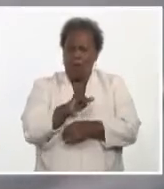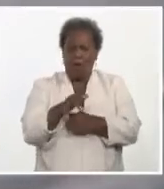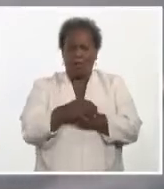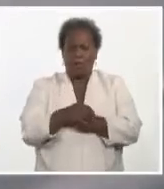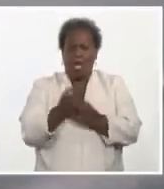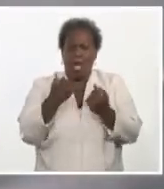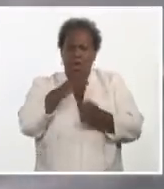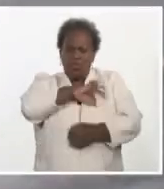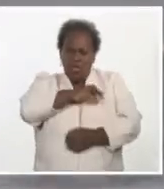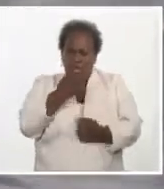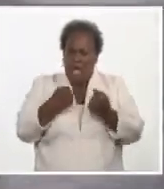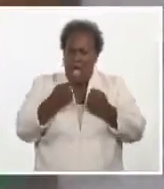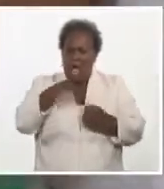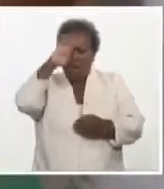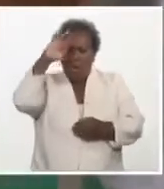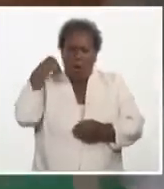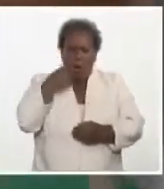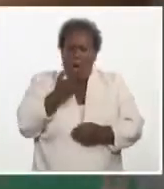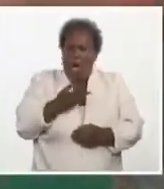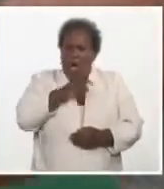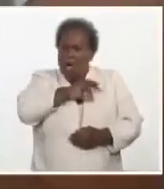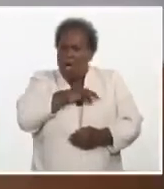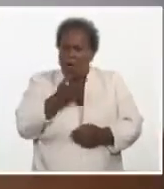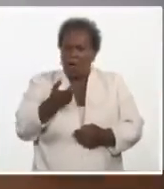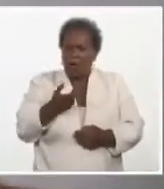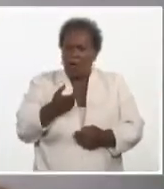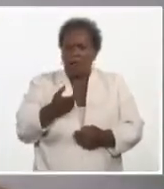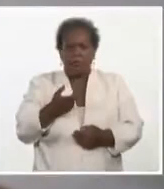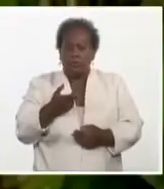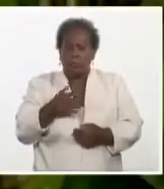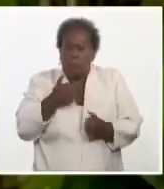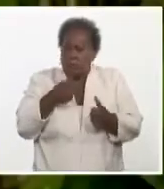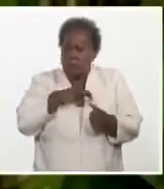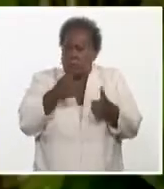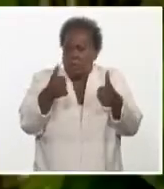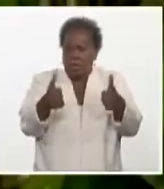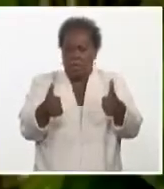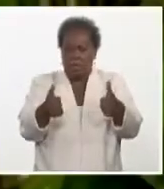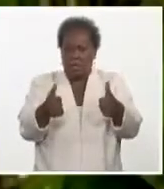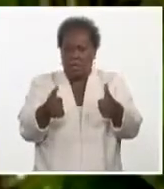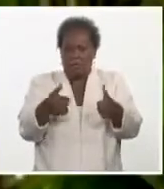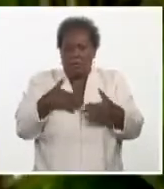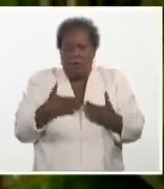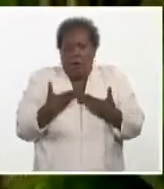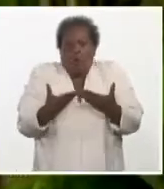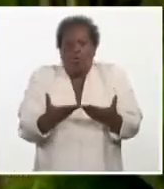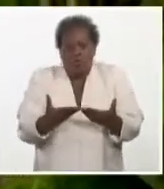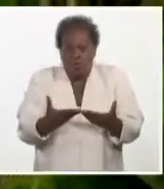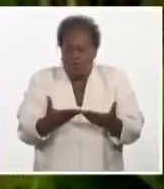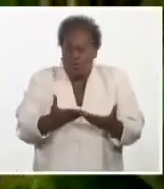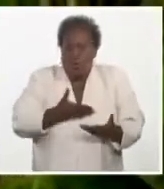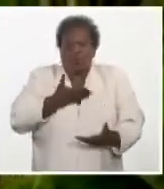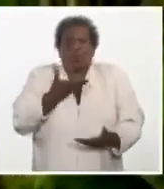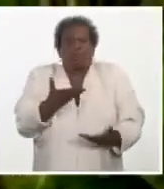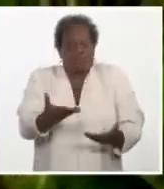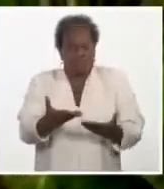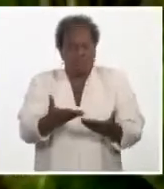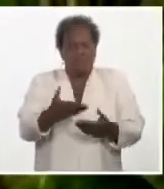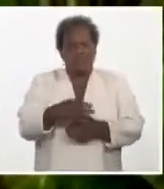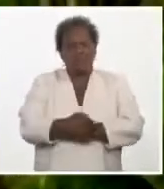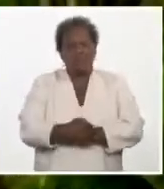reacción adversa? Bueno, la reacción fue positiva, porque fue de orgullo. Fue de